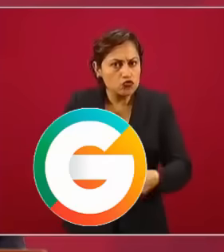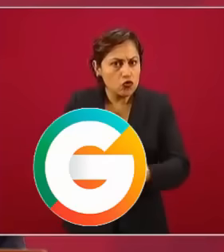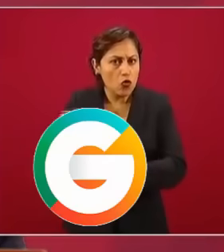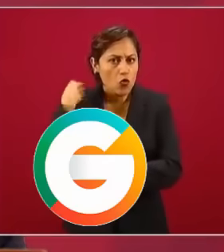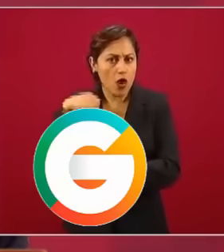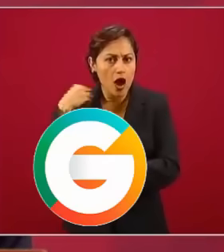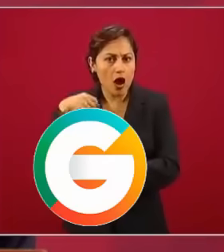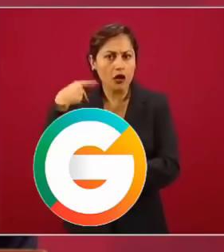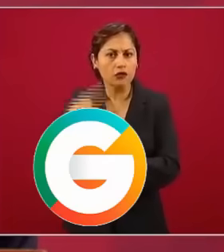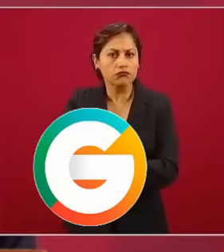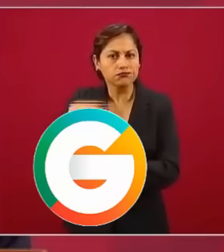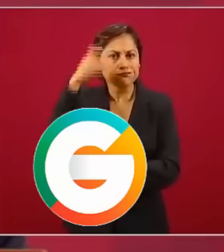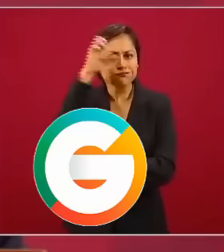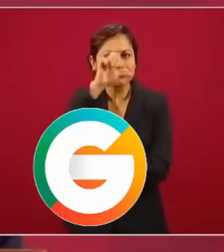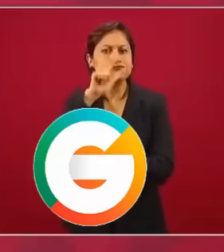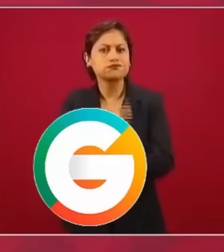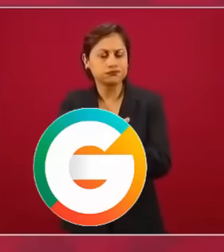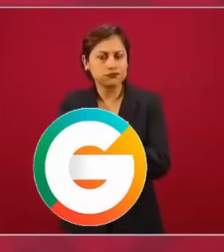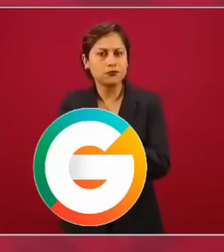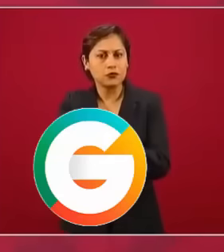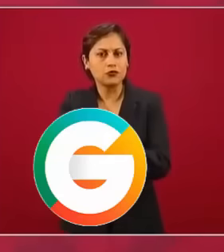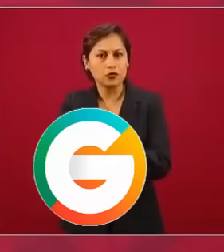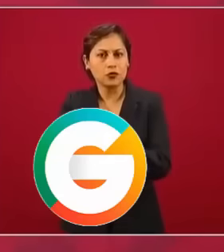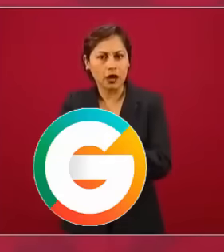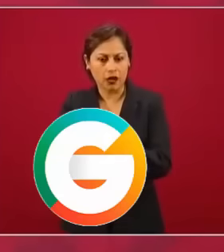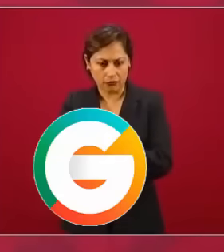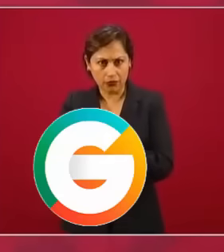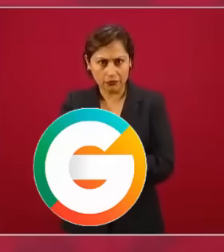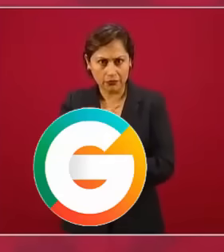pues como nunca se ha atendido a la cultura.